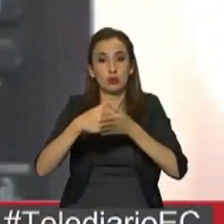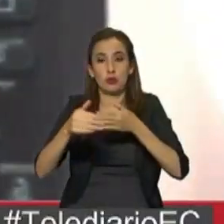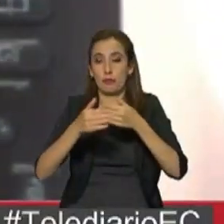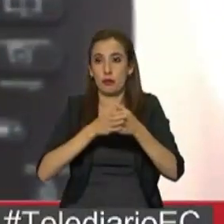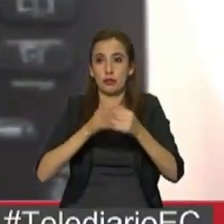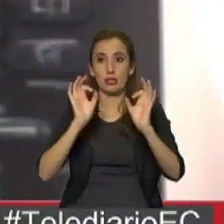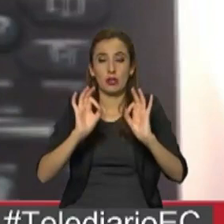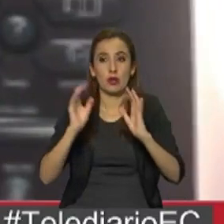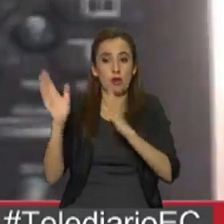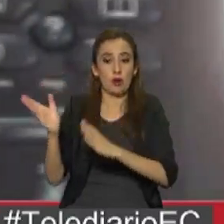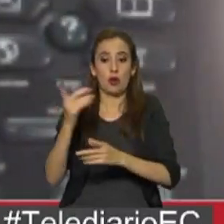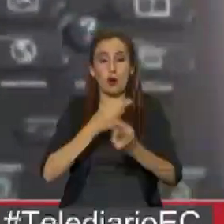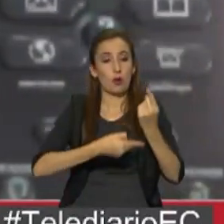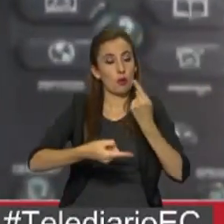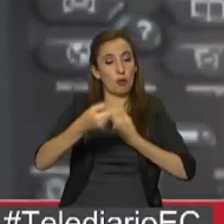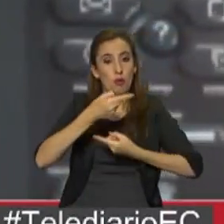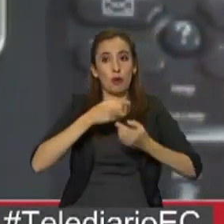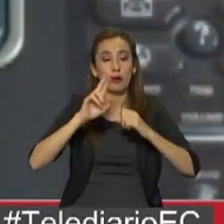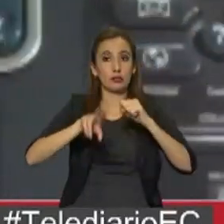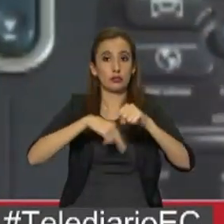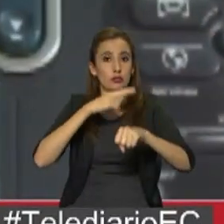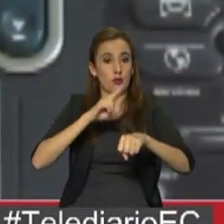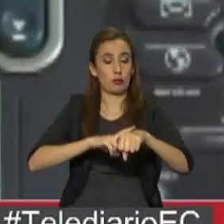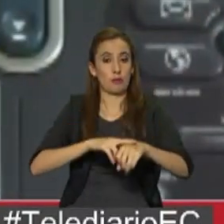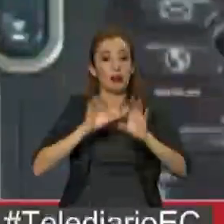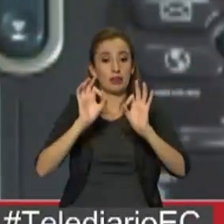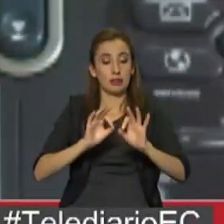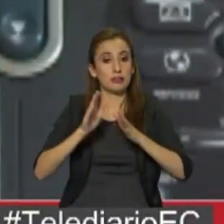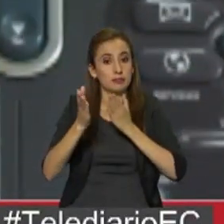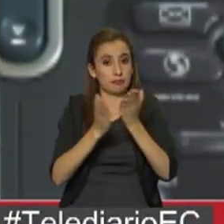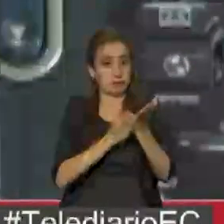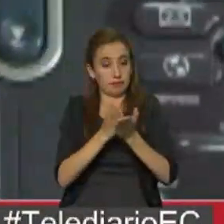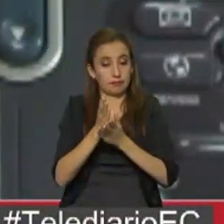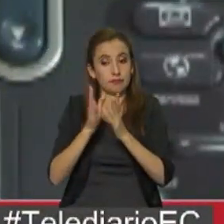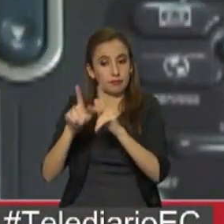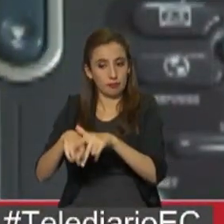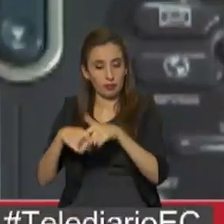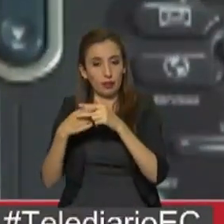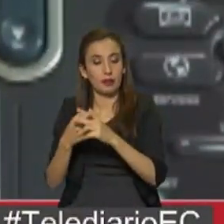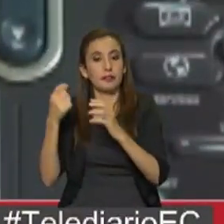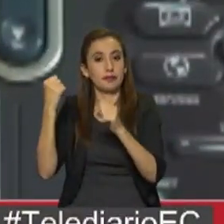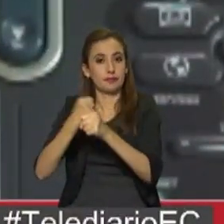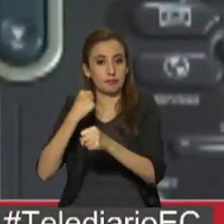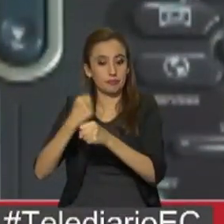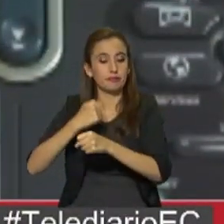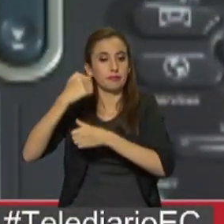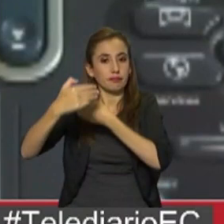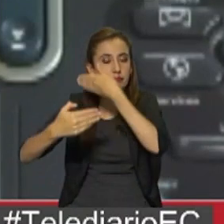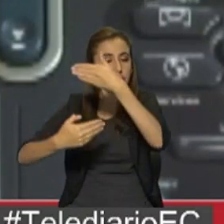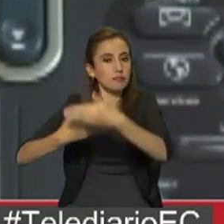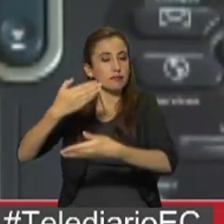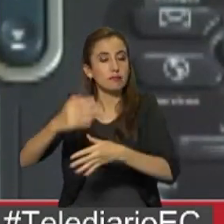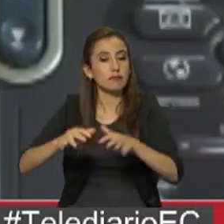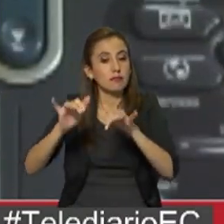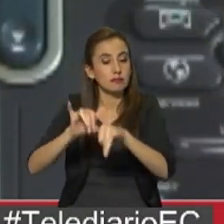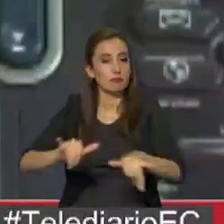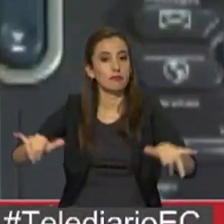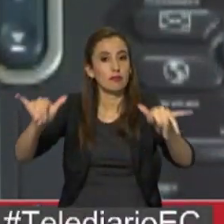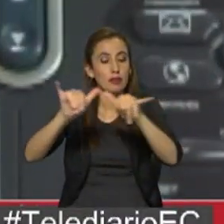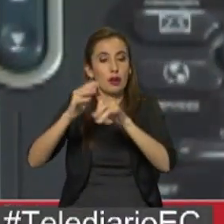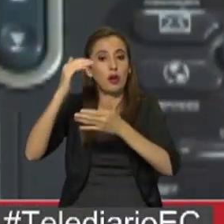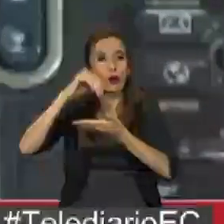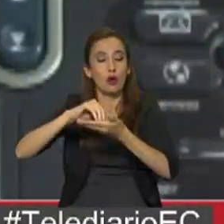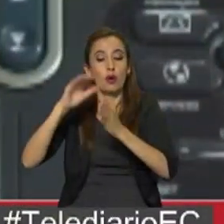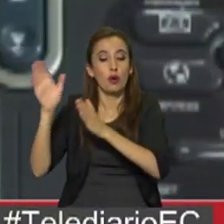retomemos de esa actividad normal y esos servicios ya estén operativos podremos directamente operativizar la